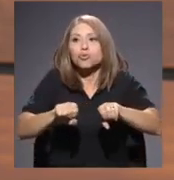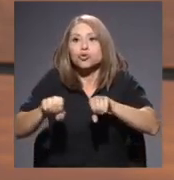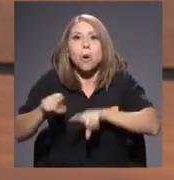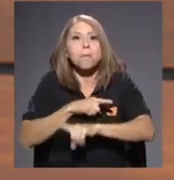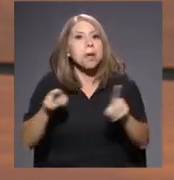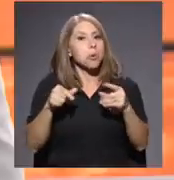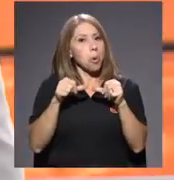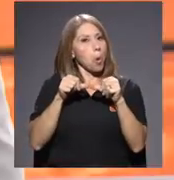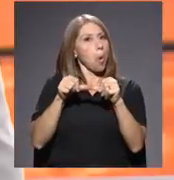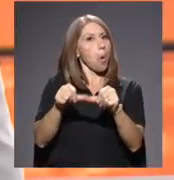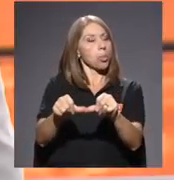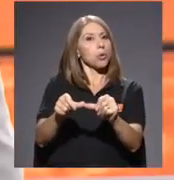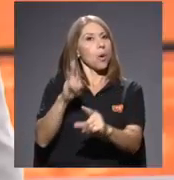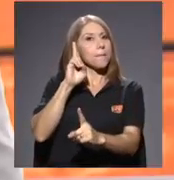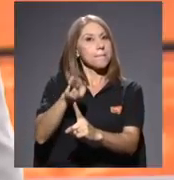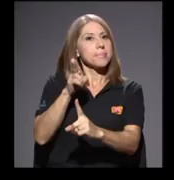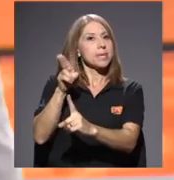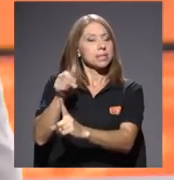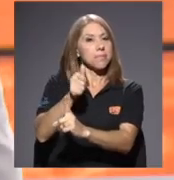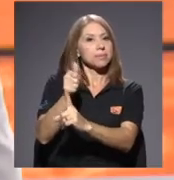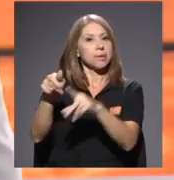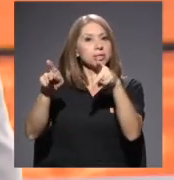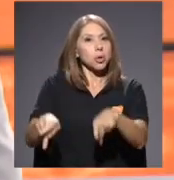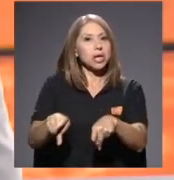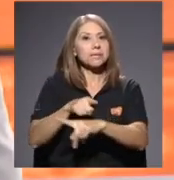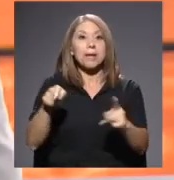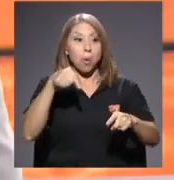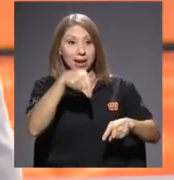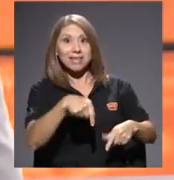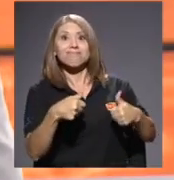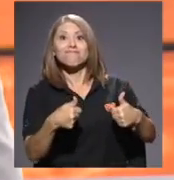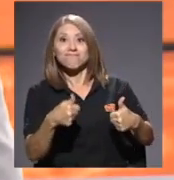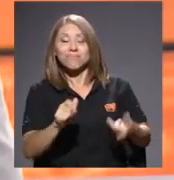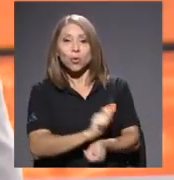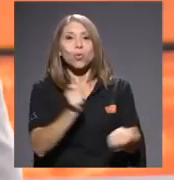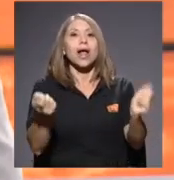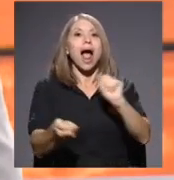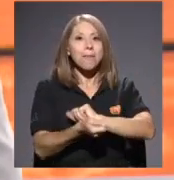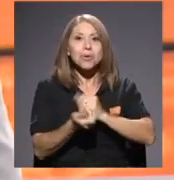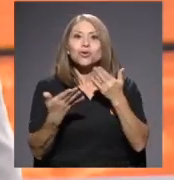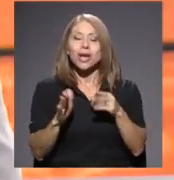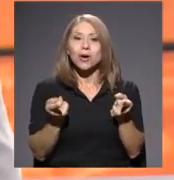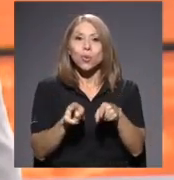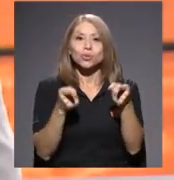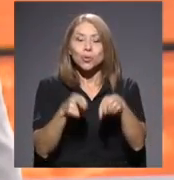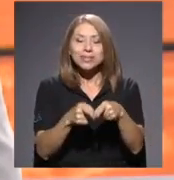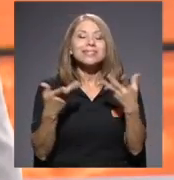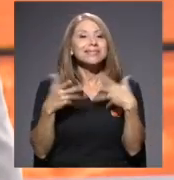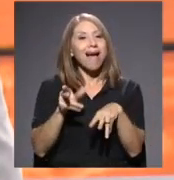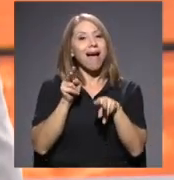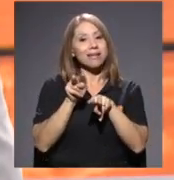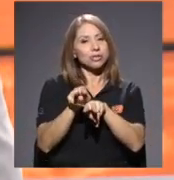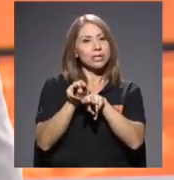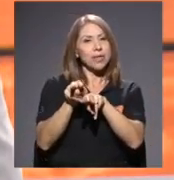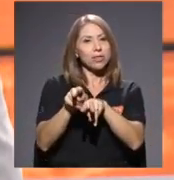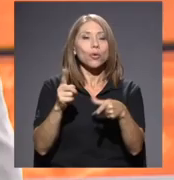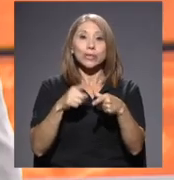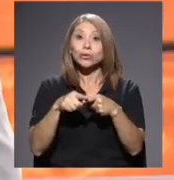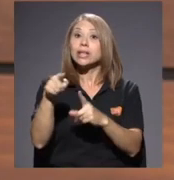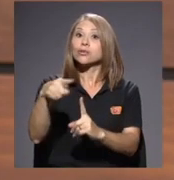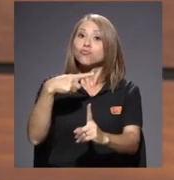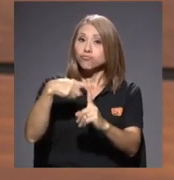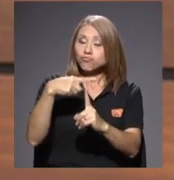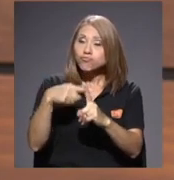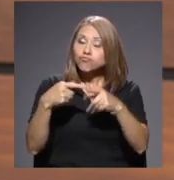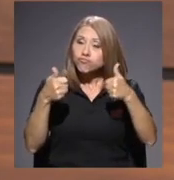los jerarcas que estaban, y aquí afortunadamente hubo un cambio y ha habido consecuencias y se le ha dado seguimiento. Entonces a mí eso me parece muy positivo, nos